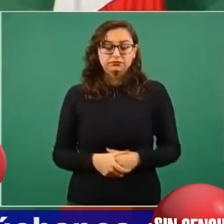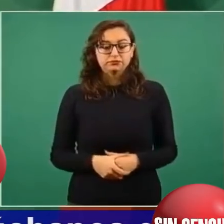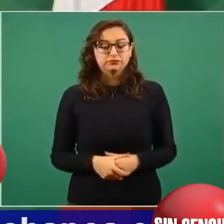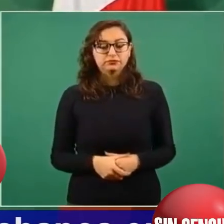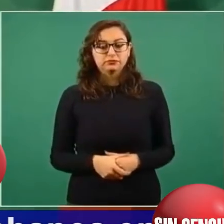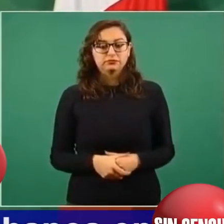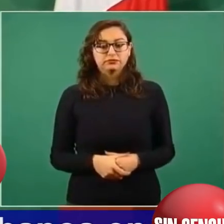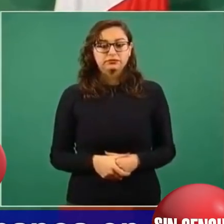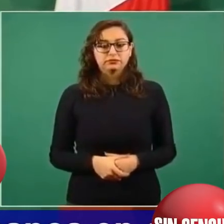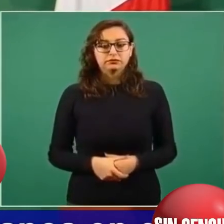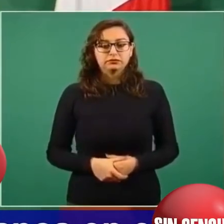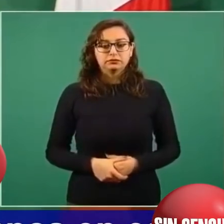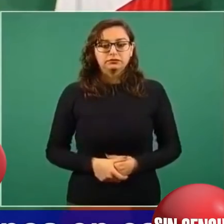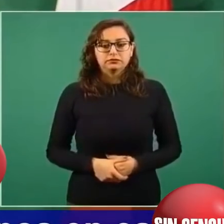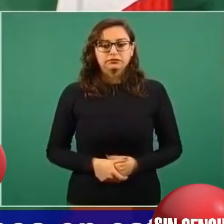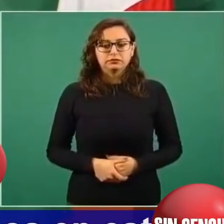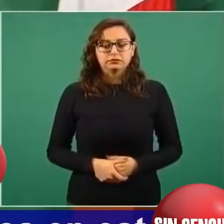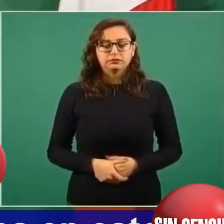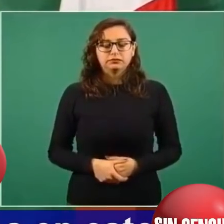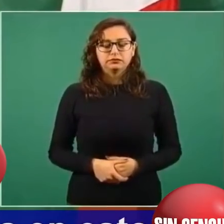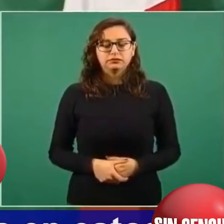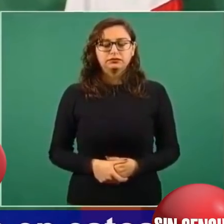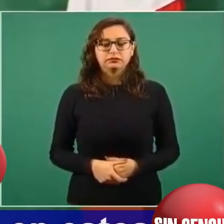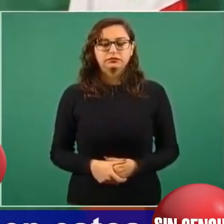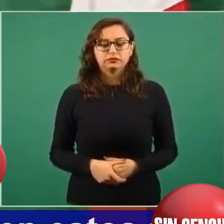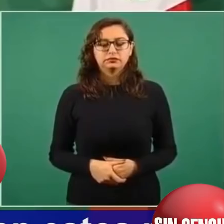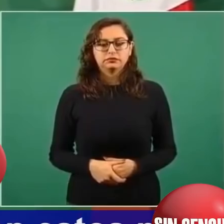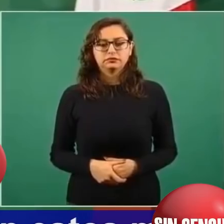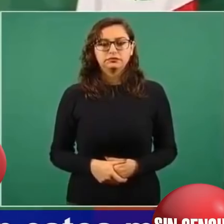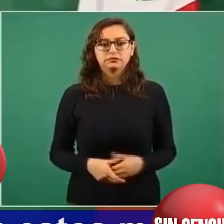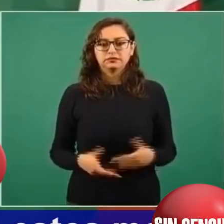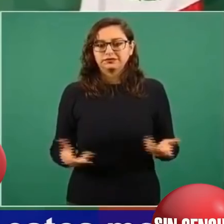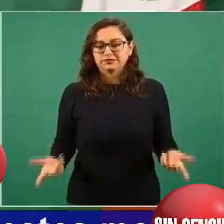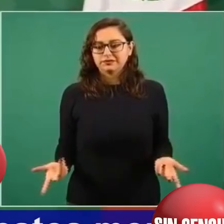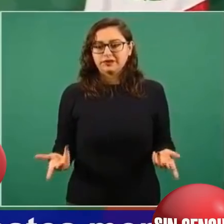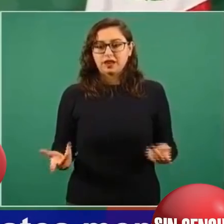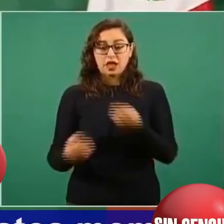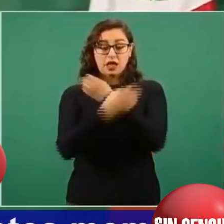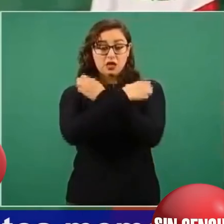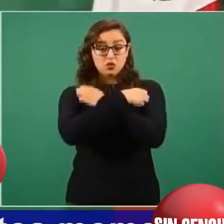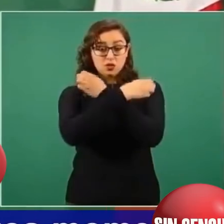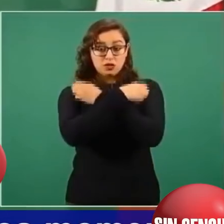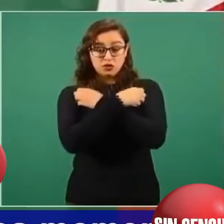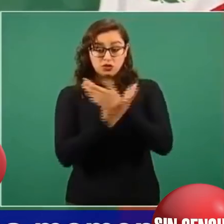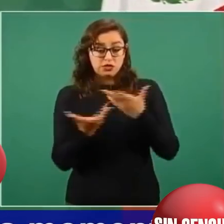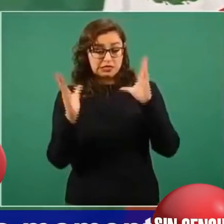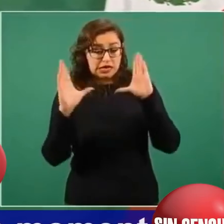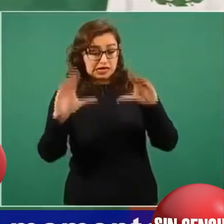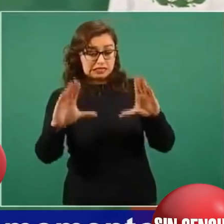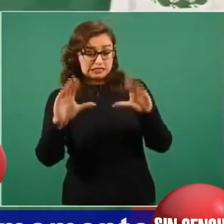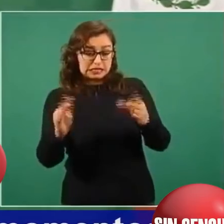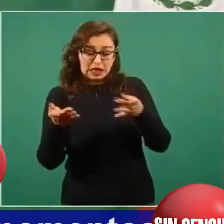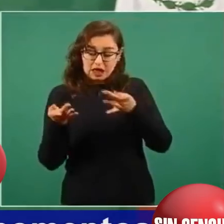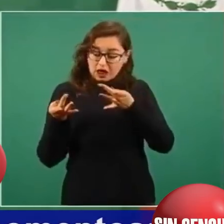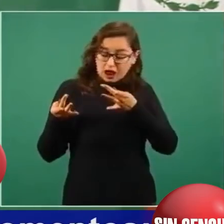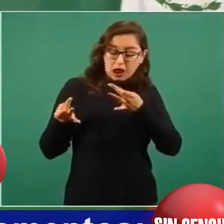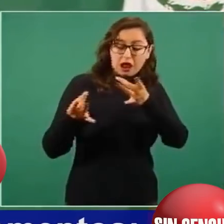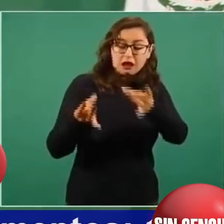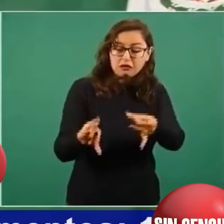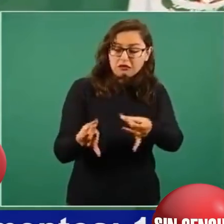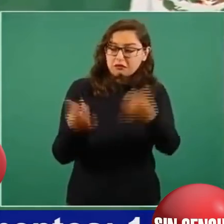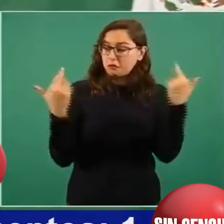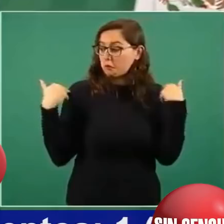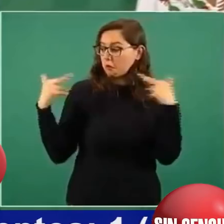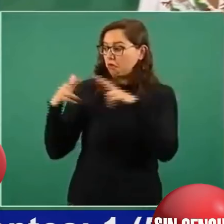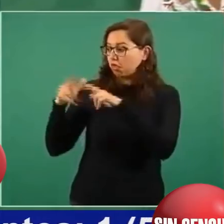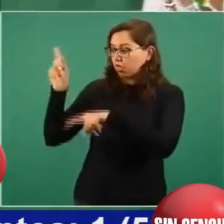No se puede mejorar la calidad de la enseñanza sin el maestro.